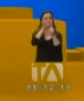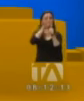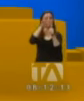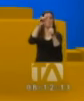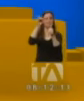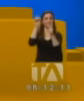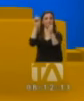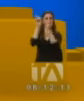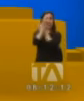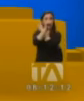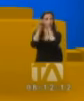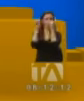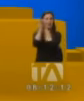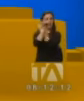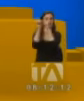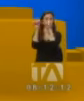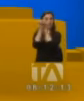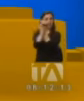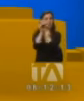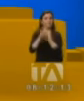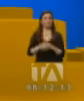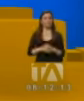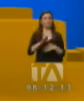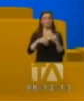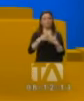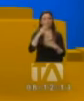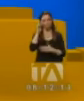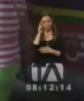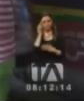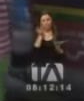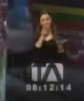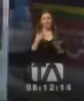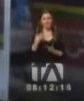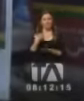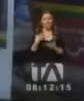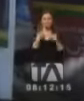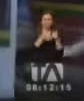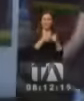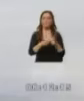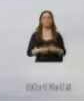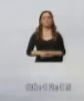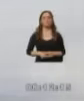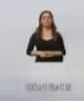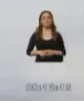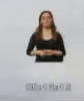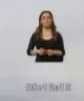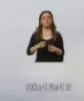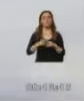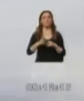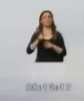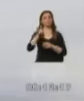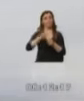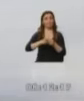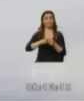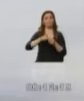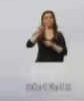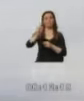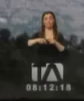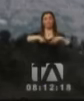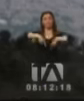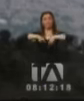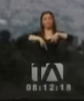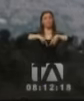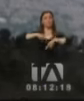cabinas las que se van a movilizar por ahí. Sí, tienen toda la razón en quejarse, pero es definitivo que Quito necesita alternativas